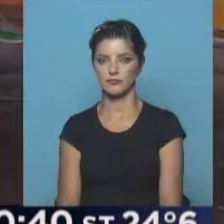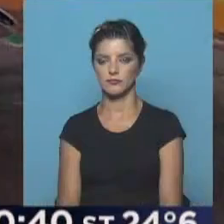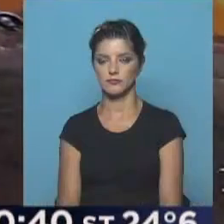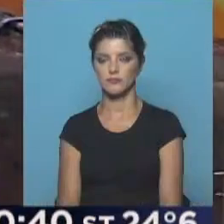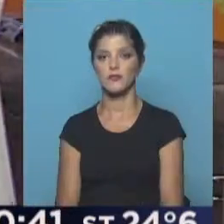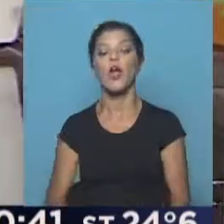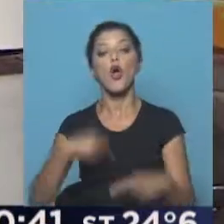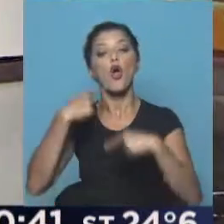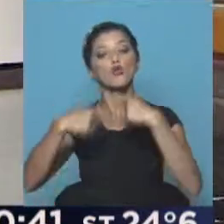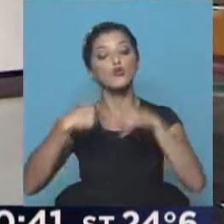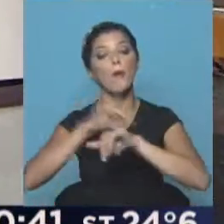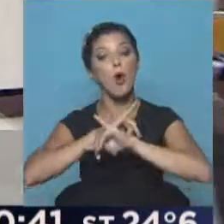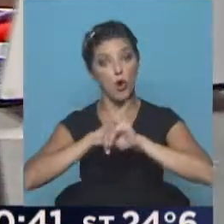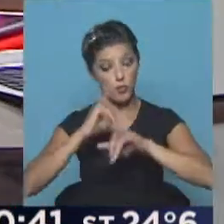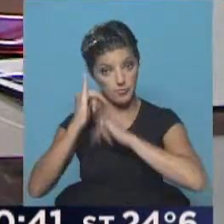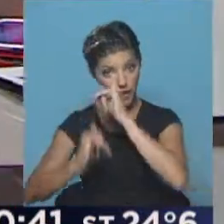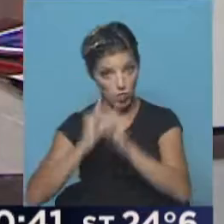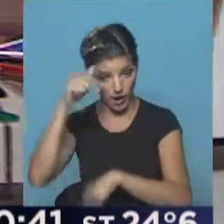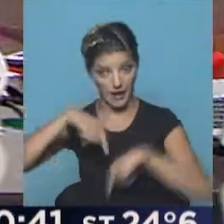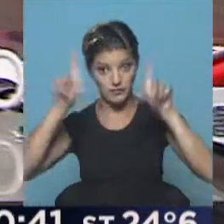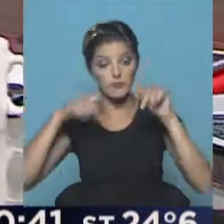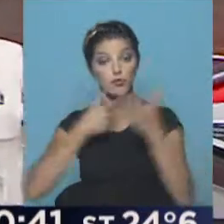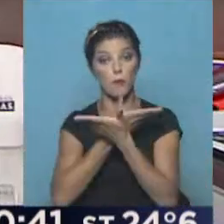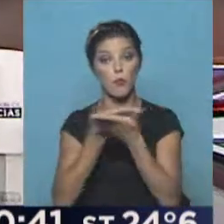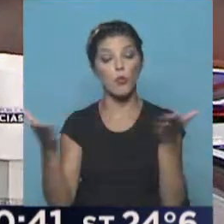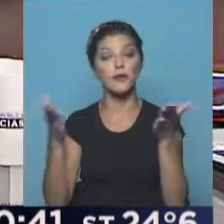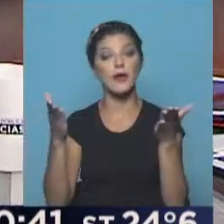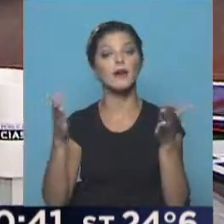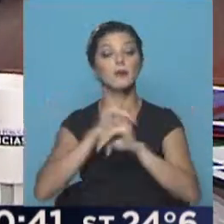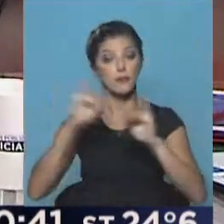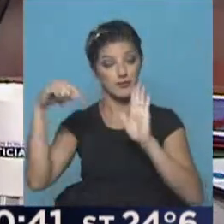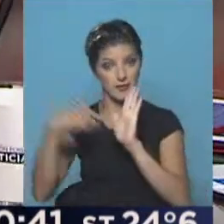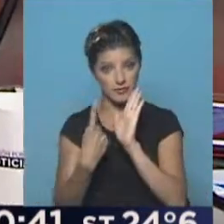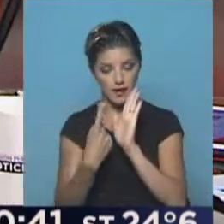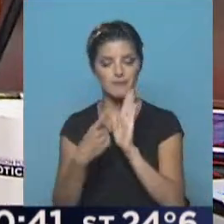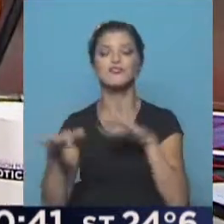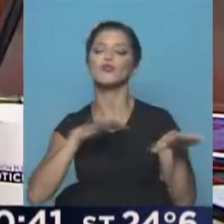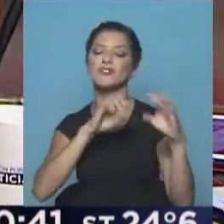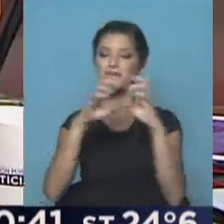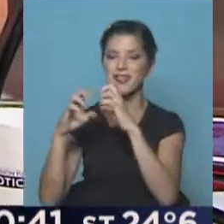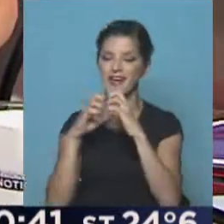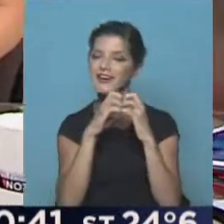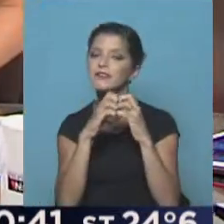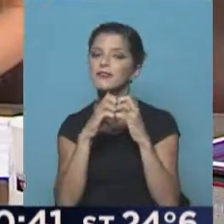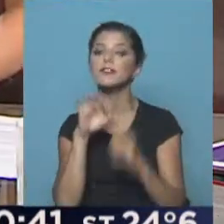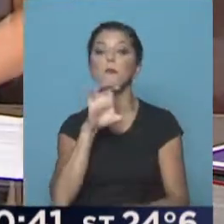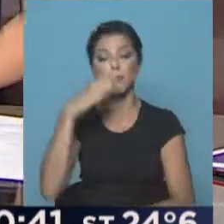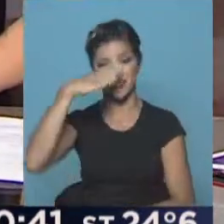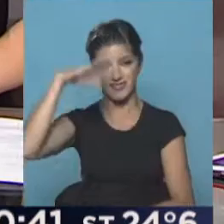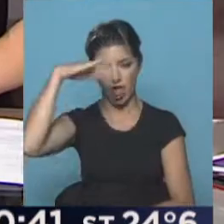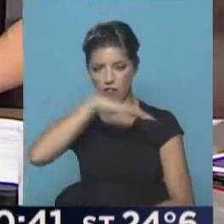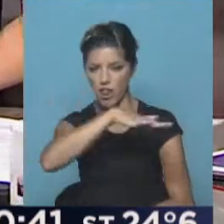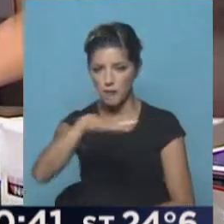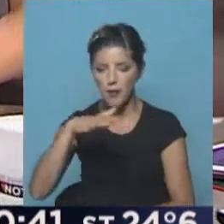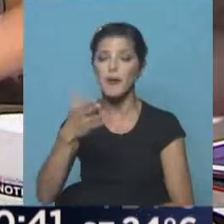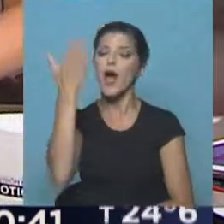Bien, y seguimos repasando en esta edición central de Televisión Pública Noticias la crítica situación en la provincia de La Pampa. Lo